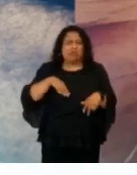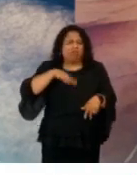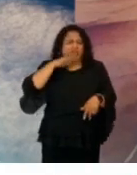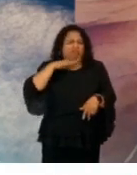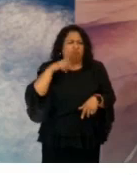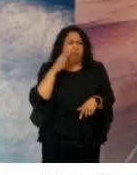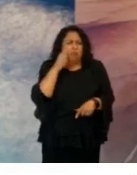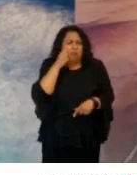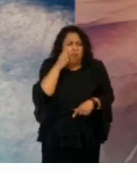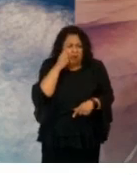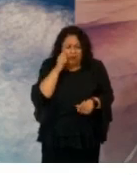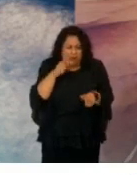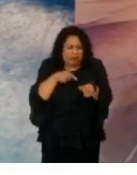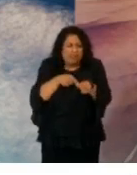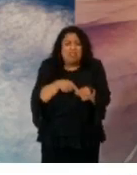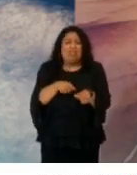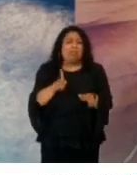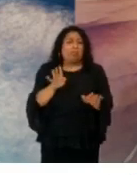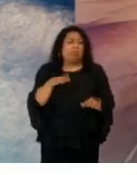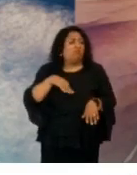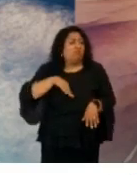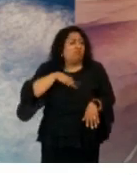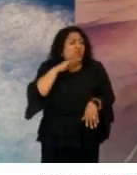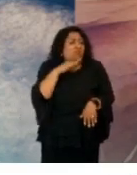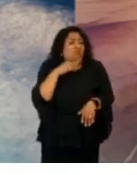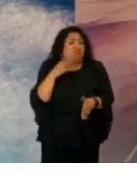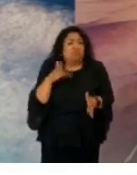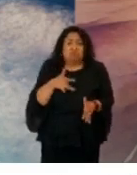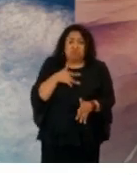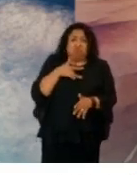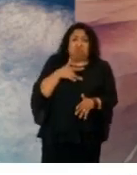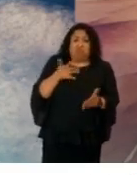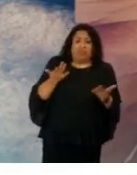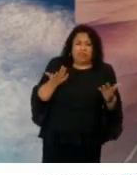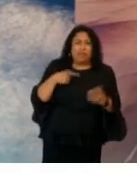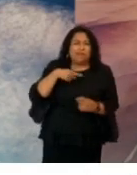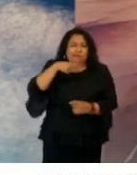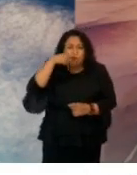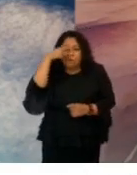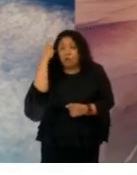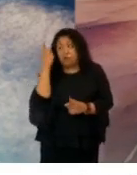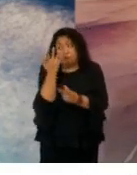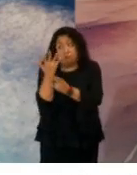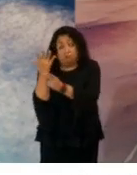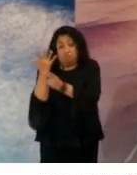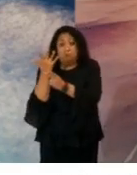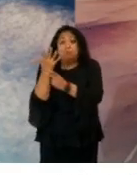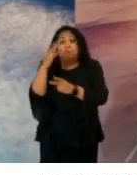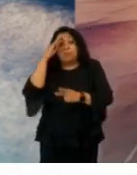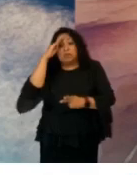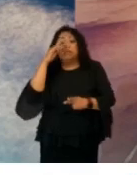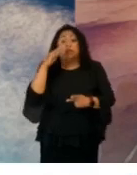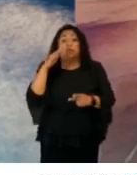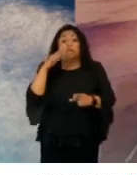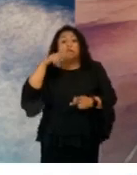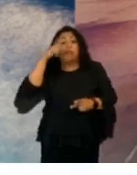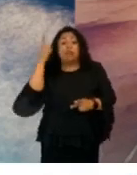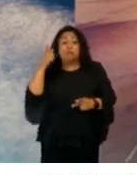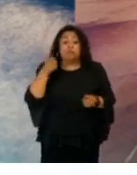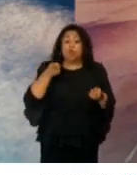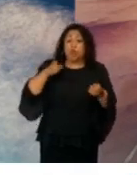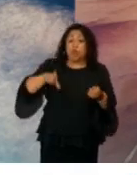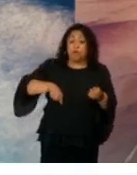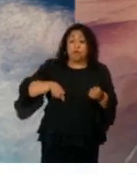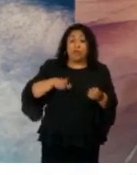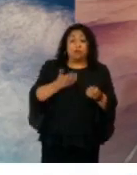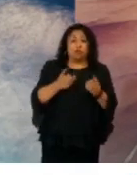indiferente, ¿no? Indolente. Porque es más fácil, creen algunos, gobernar con una sociedad pasiva que una sociedad